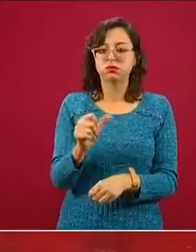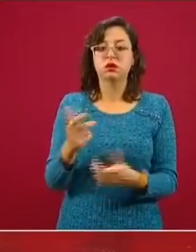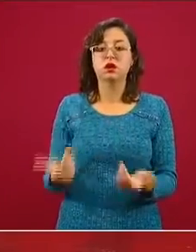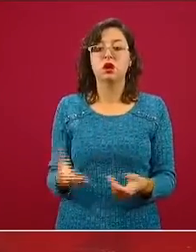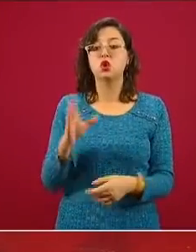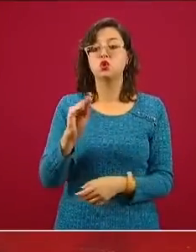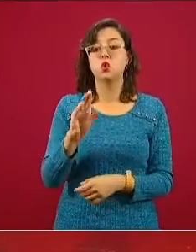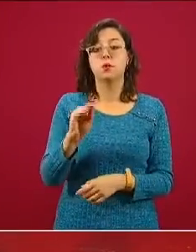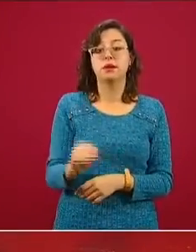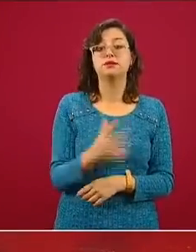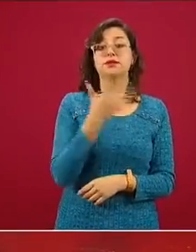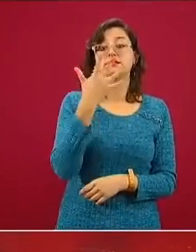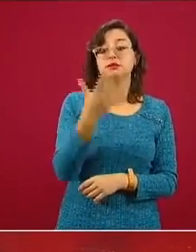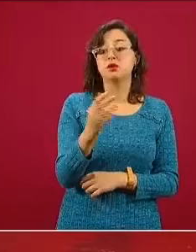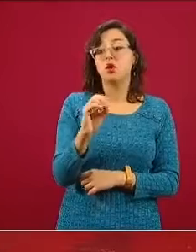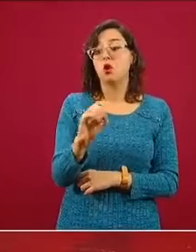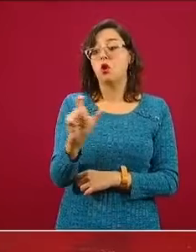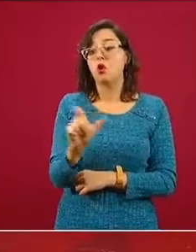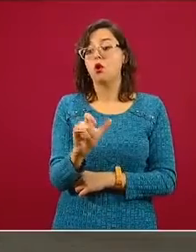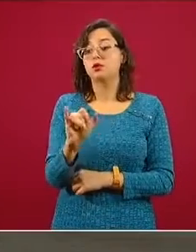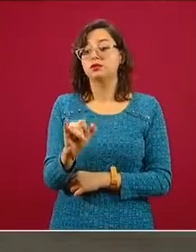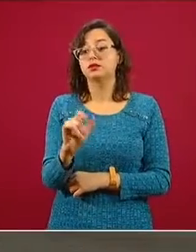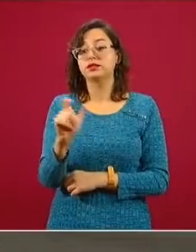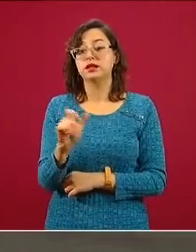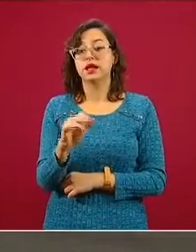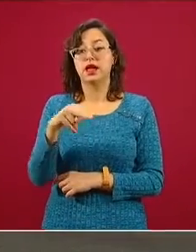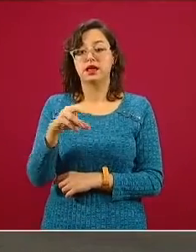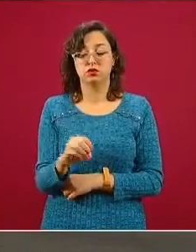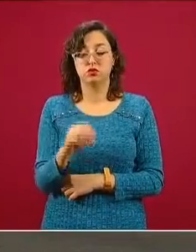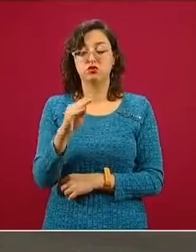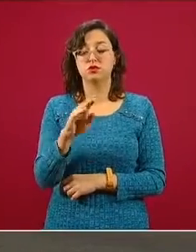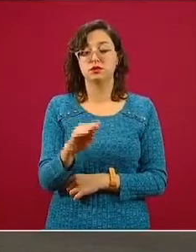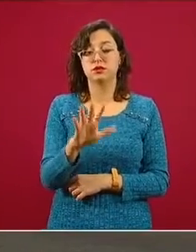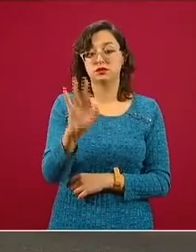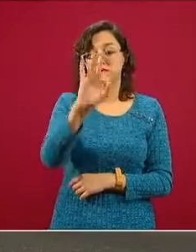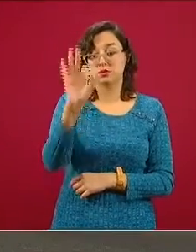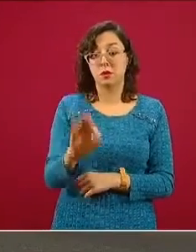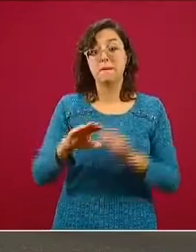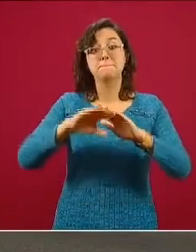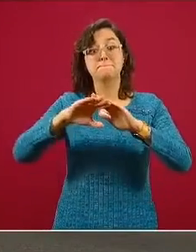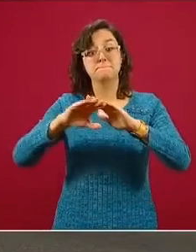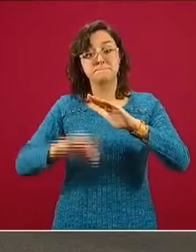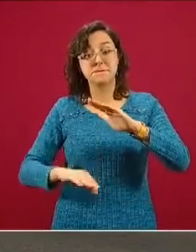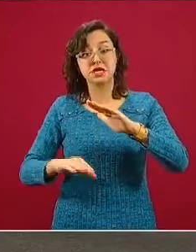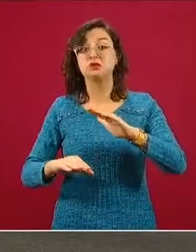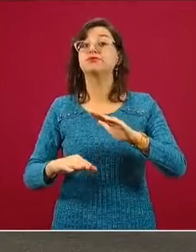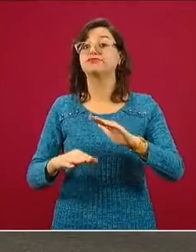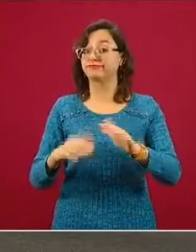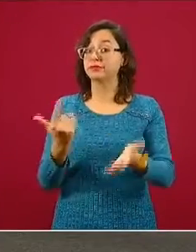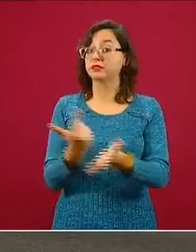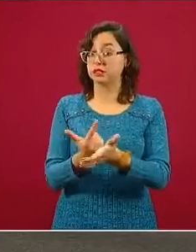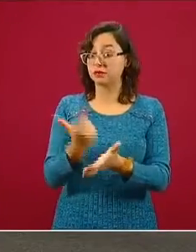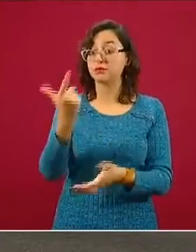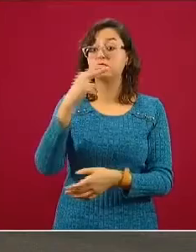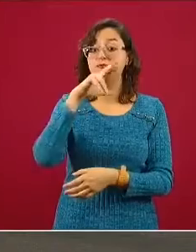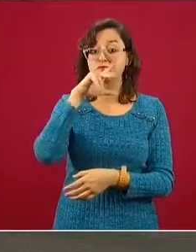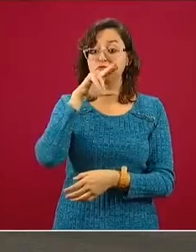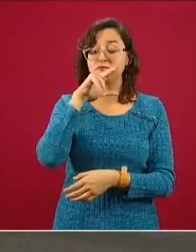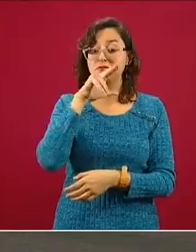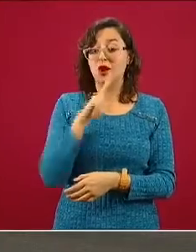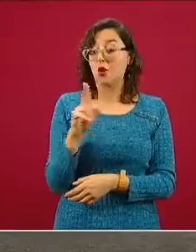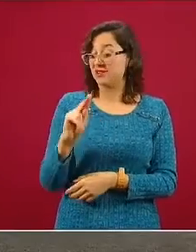de 95% y por debajo de 95% siendo un signo de preocupación, y abajo